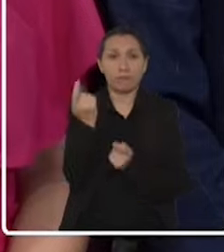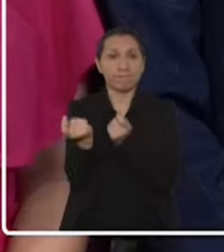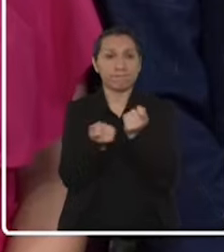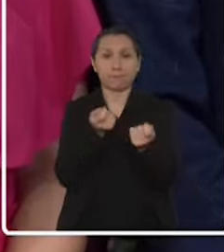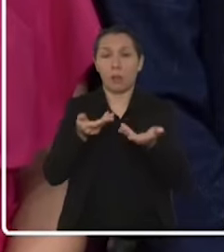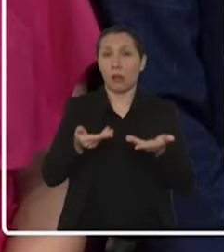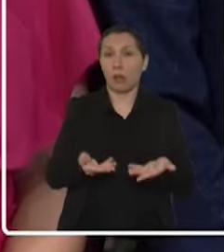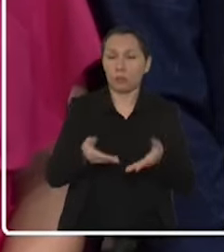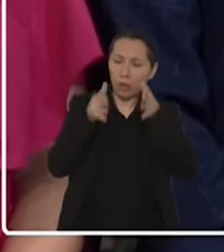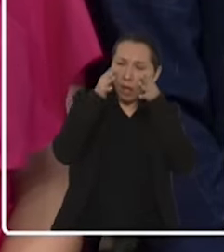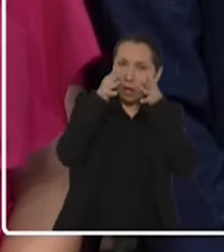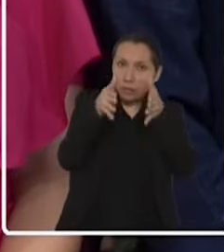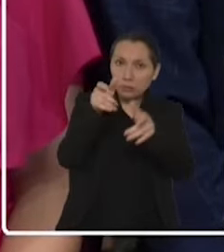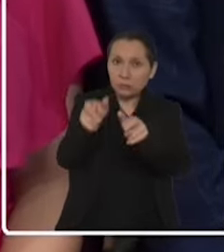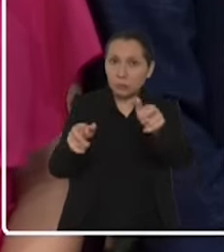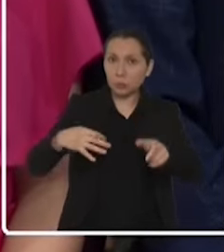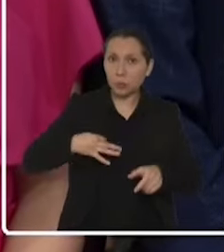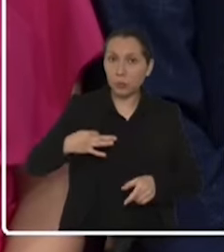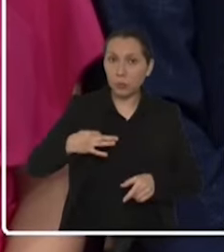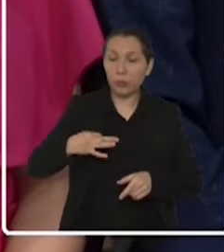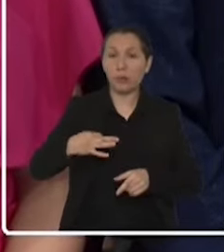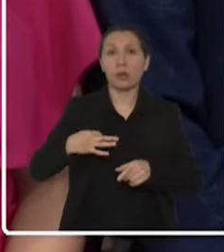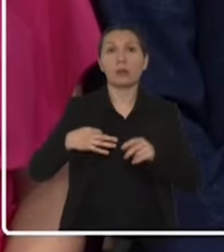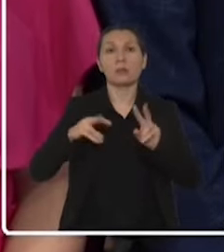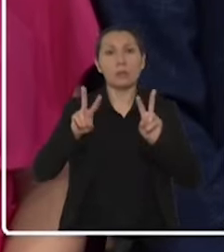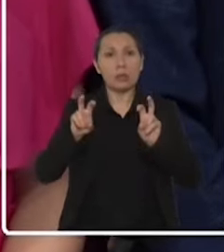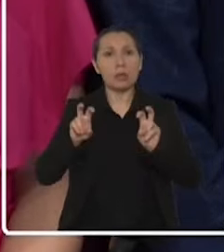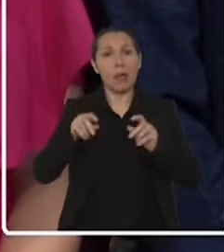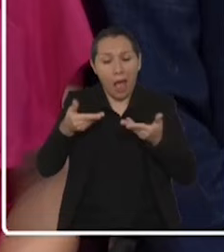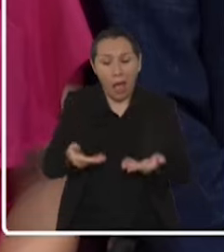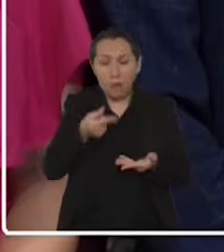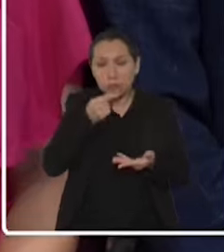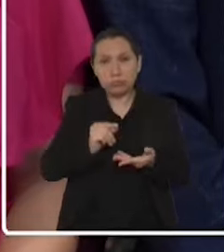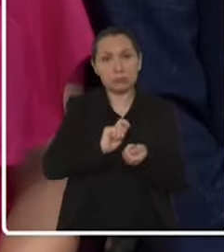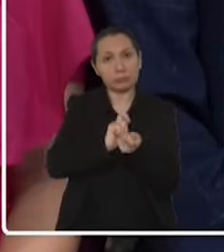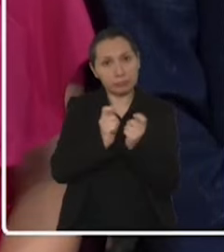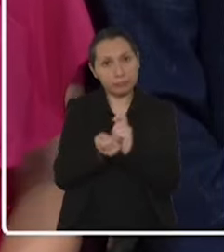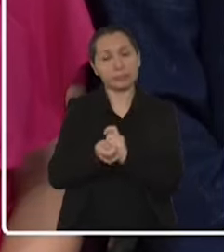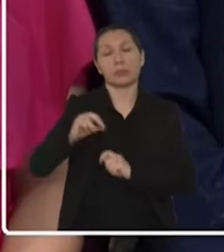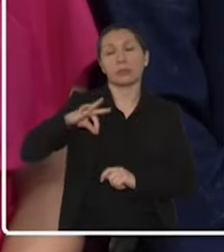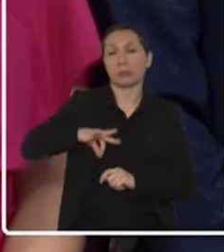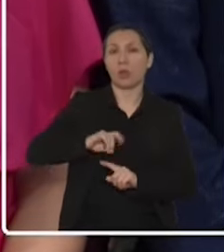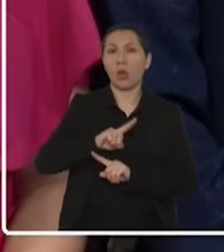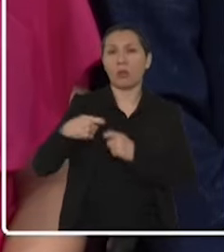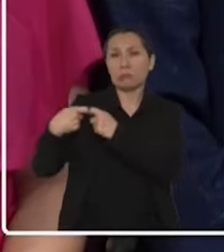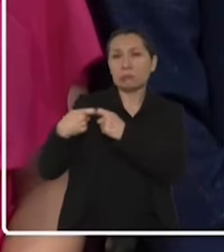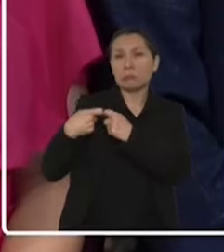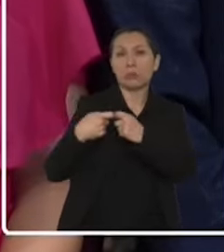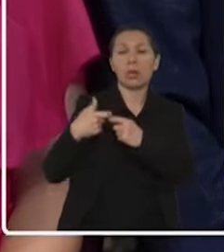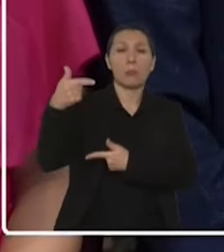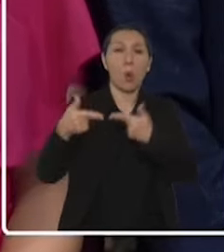vivir. Poner el foco en la ciudadanía, en el efecto práctico de una reforma previsional, y no en tensiones políticas